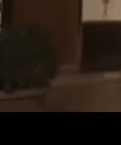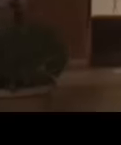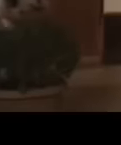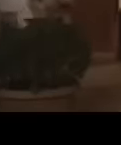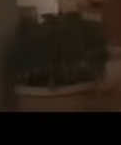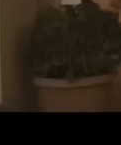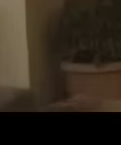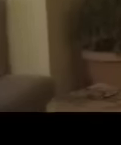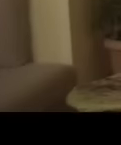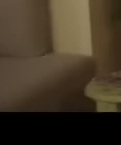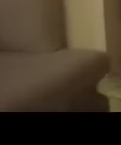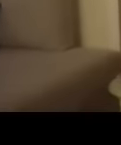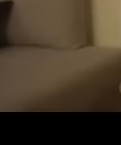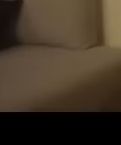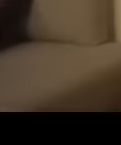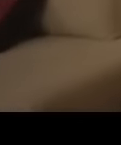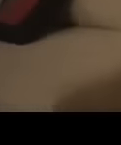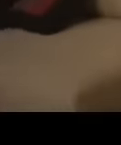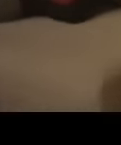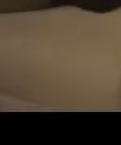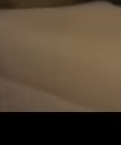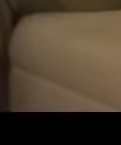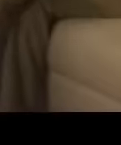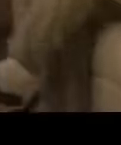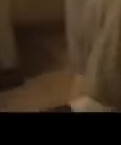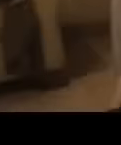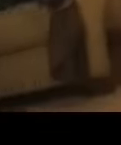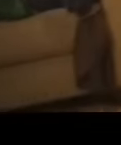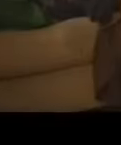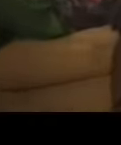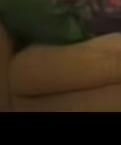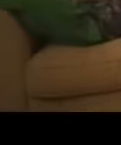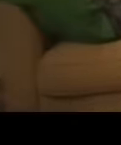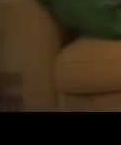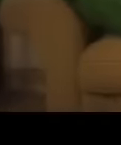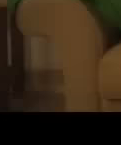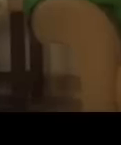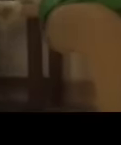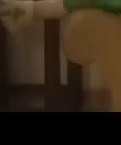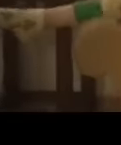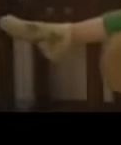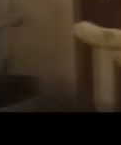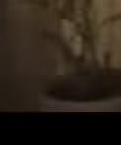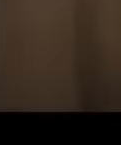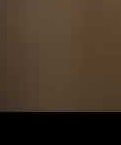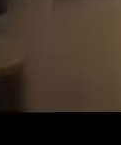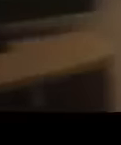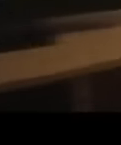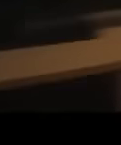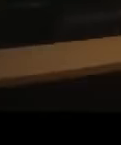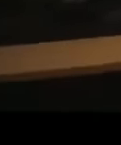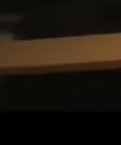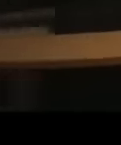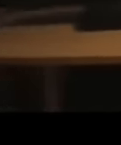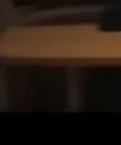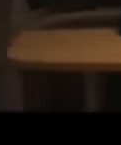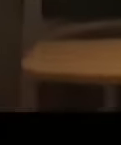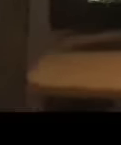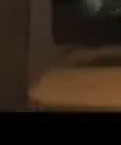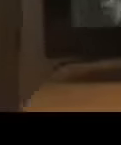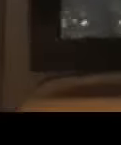hasta el calor de tu hogar. Cuando nos sentimos seguros, podemos alcanzar todo lo que